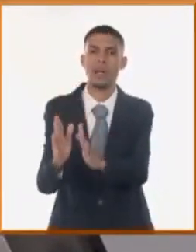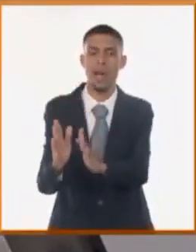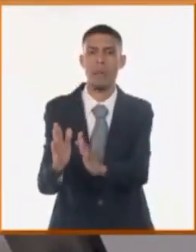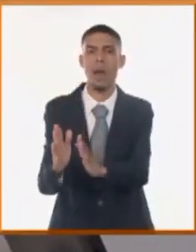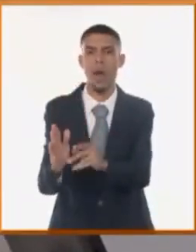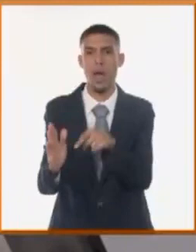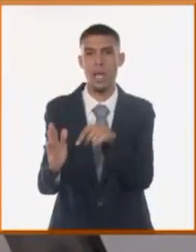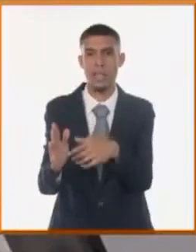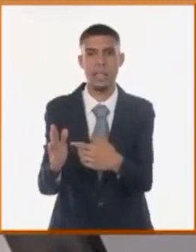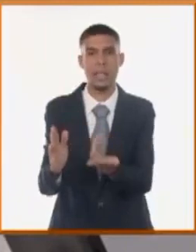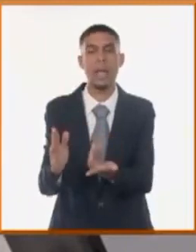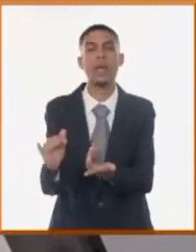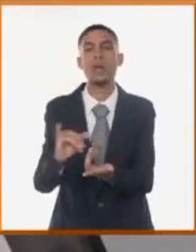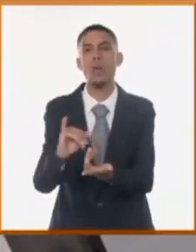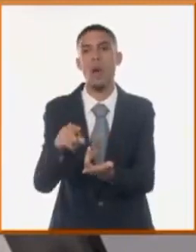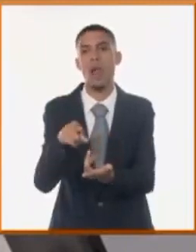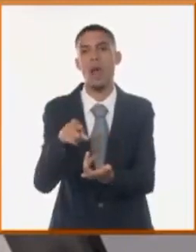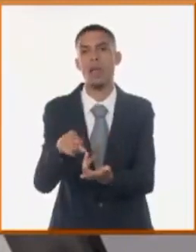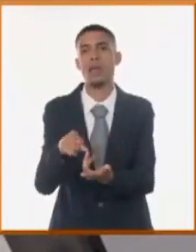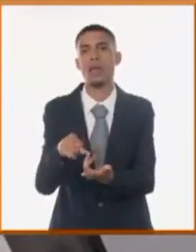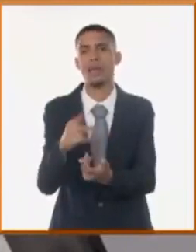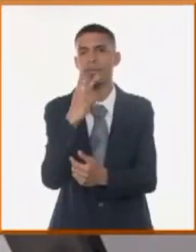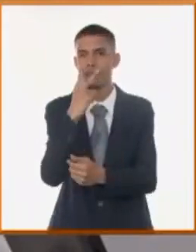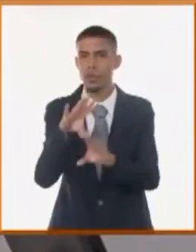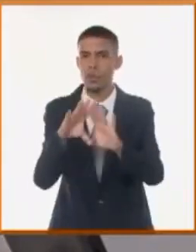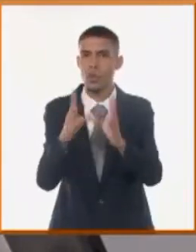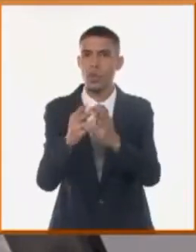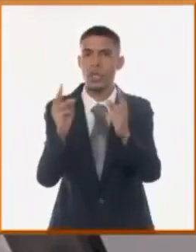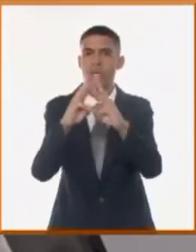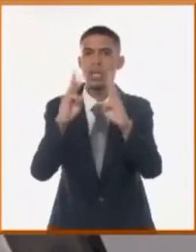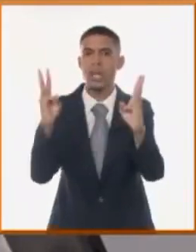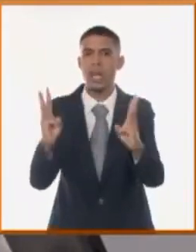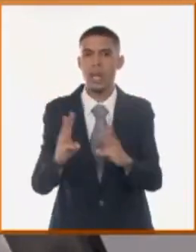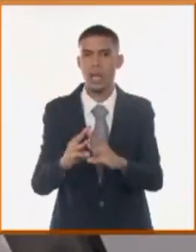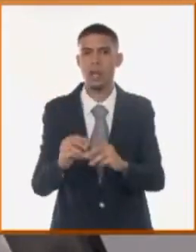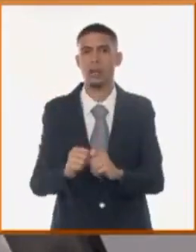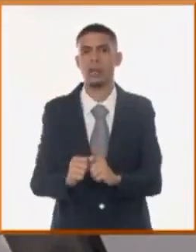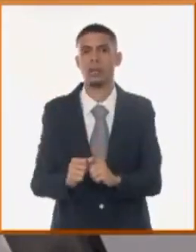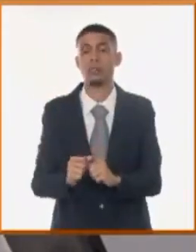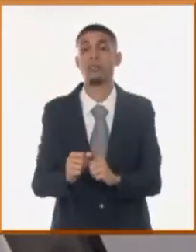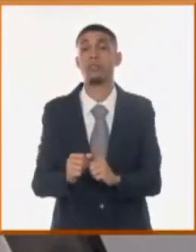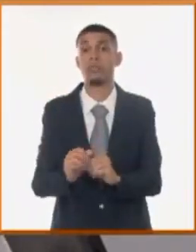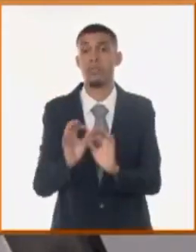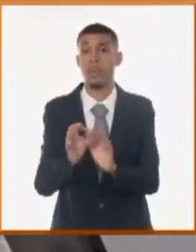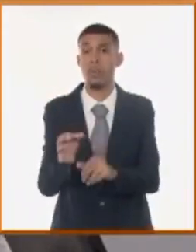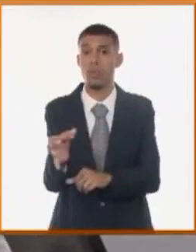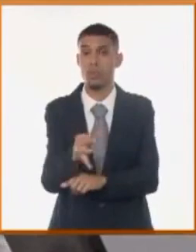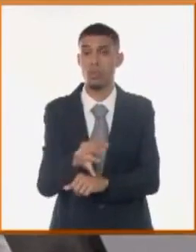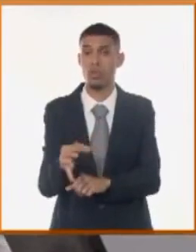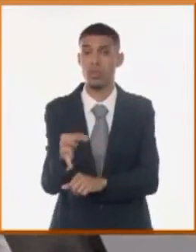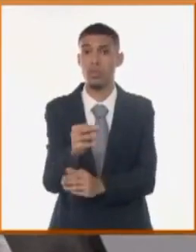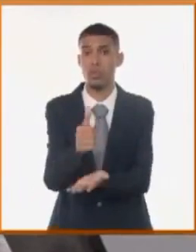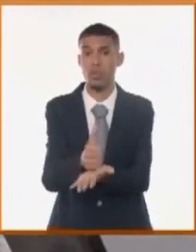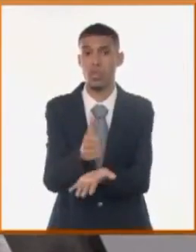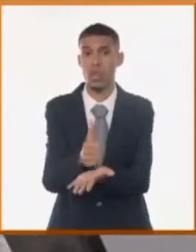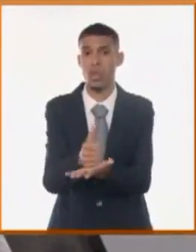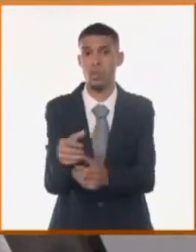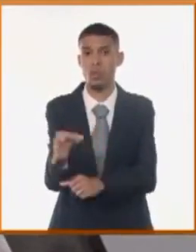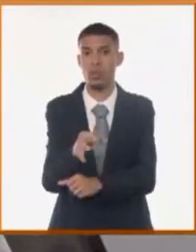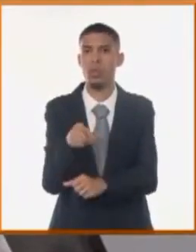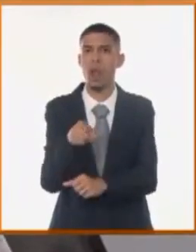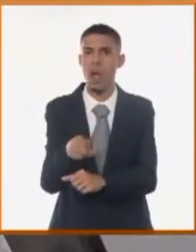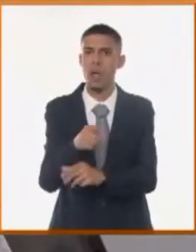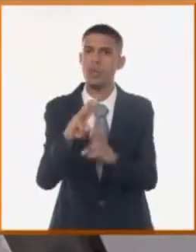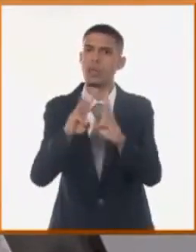interacción de presencia en el entorno de Internet de todos los portales de gobiernos provinciales y municipales. Además, hemos trabajado la